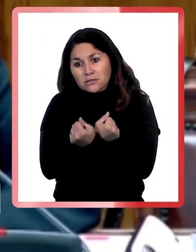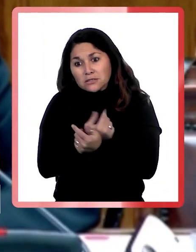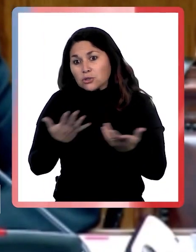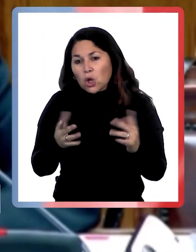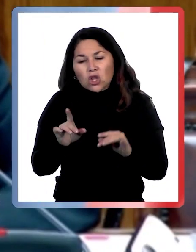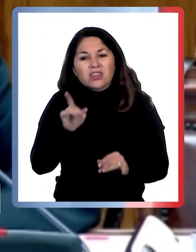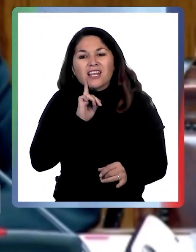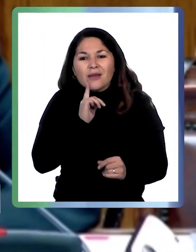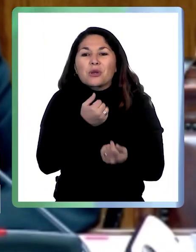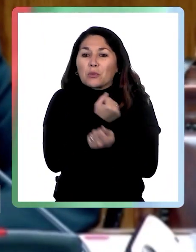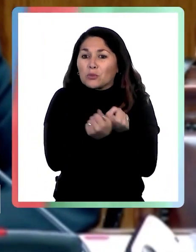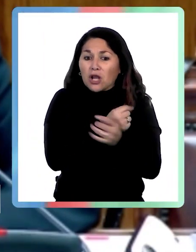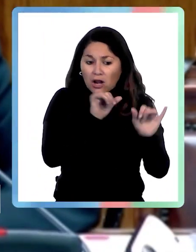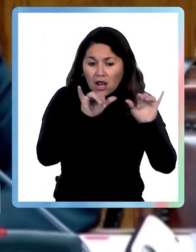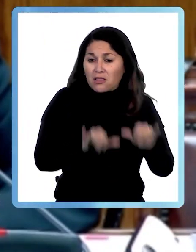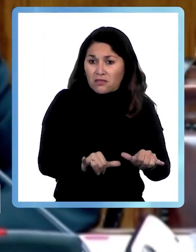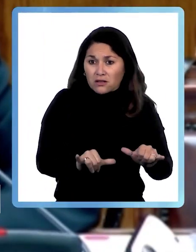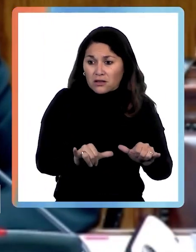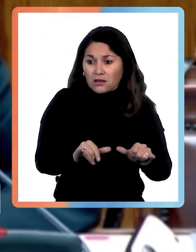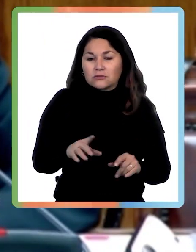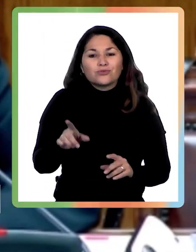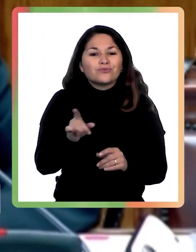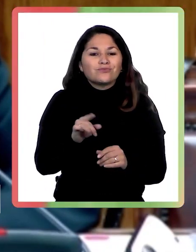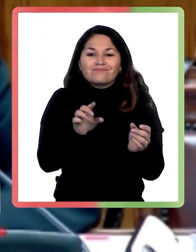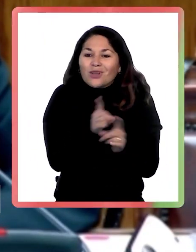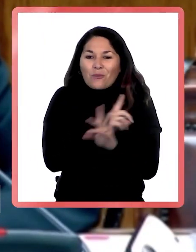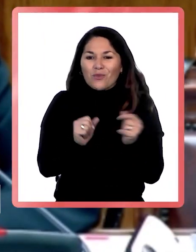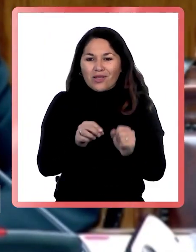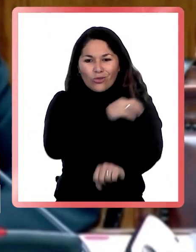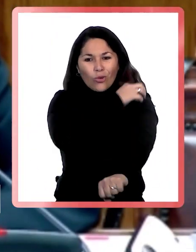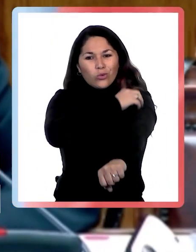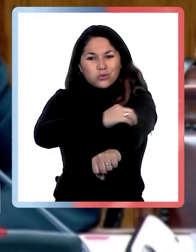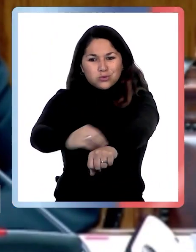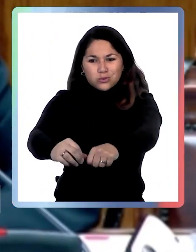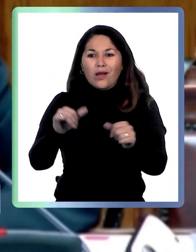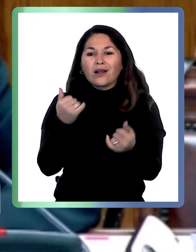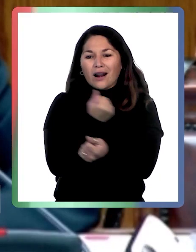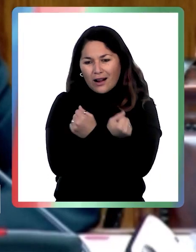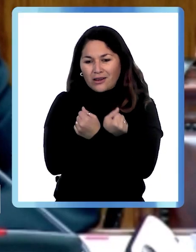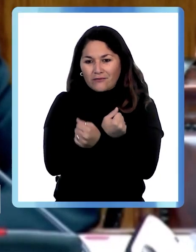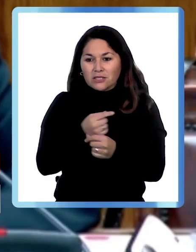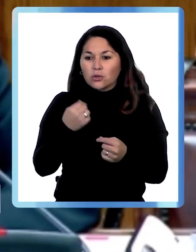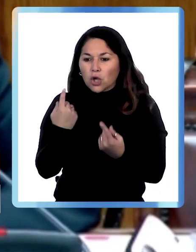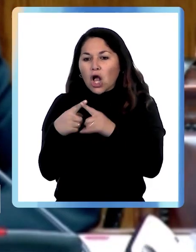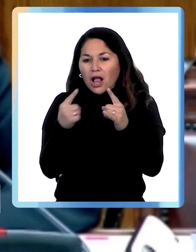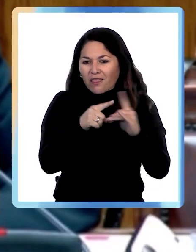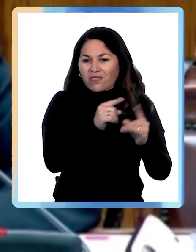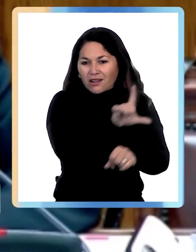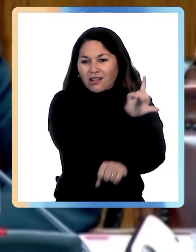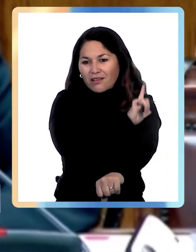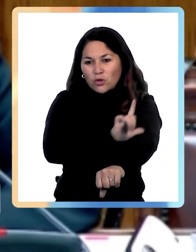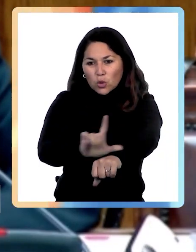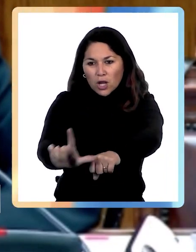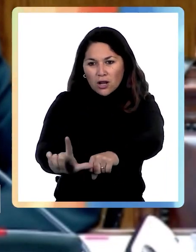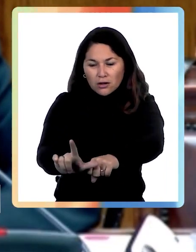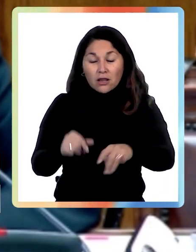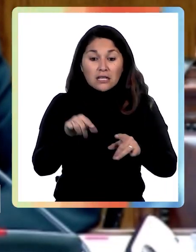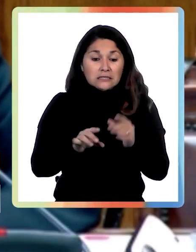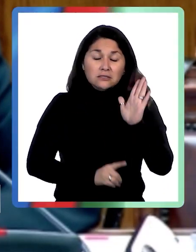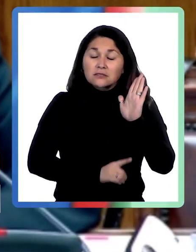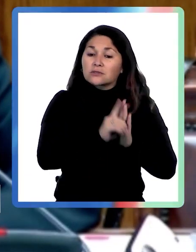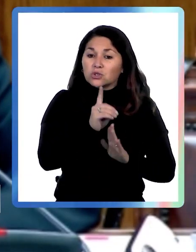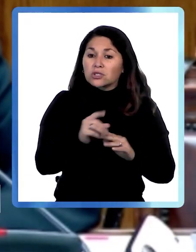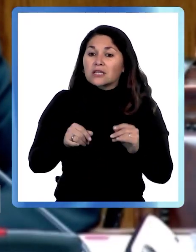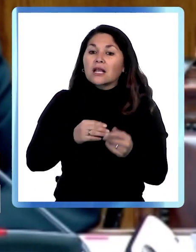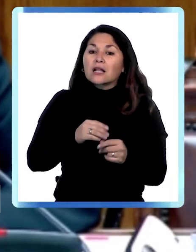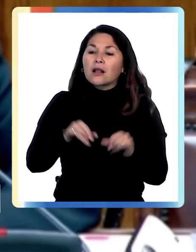que dejar desprotegidas otras zonas del país que requieren esa presencia de carabineros desde que está desarrollada